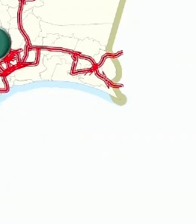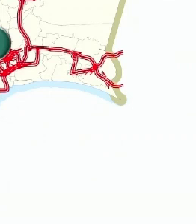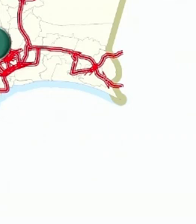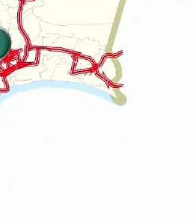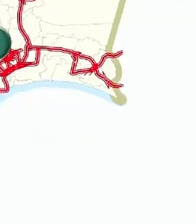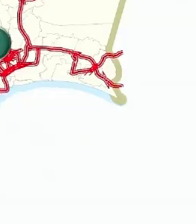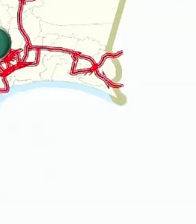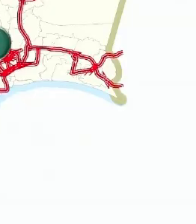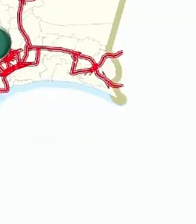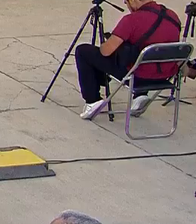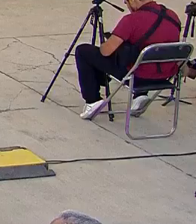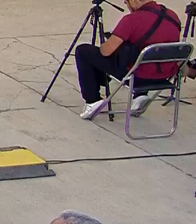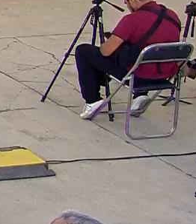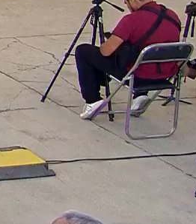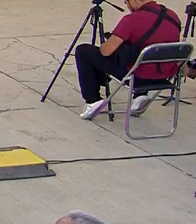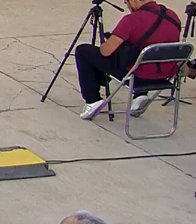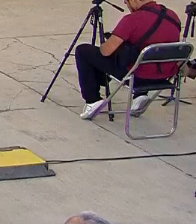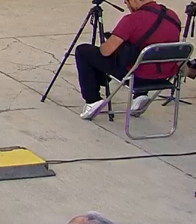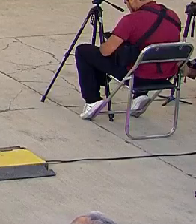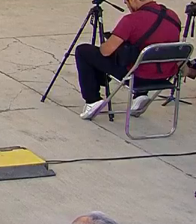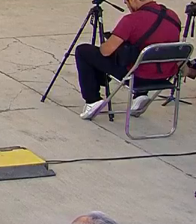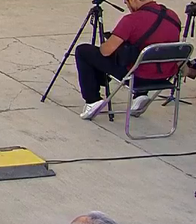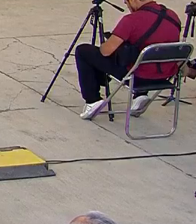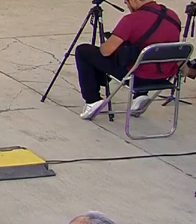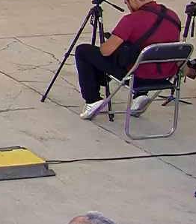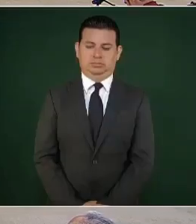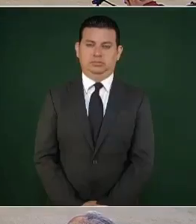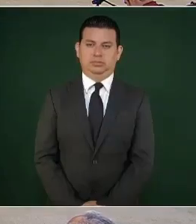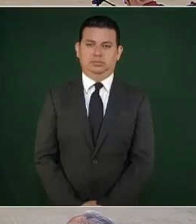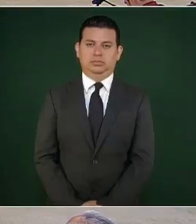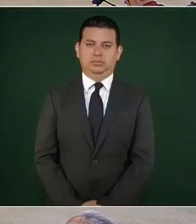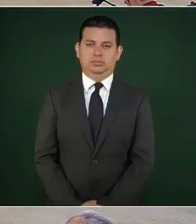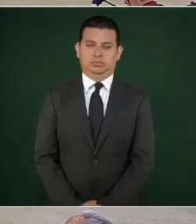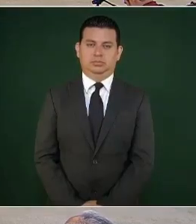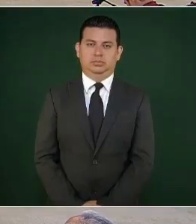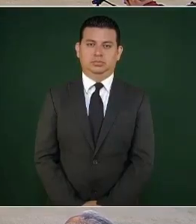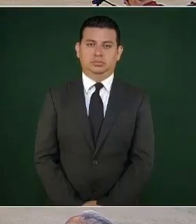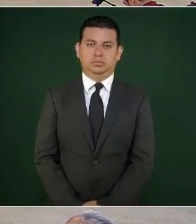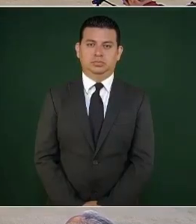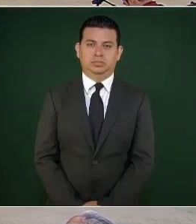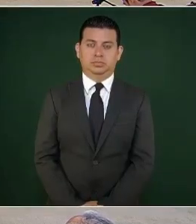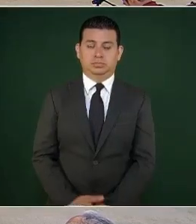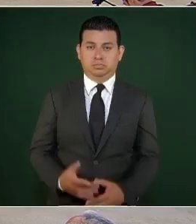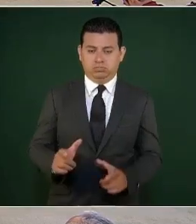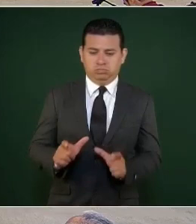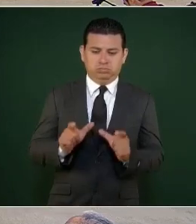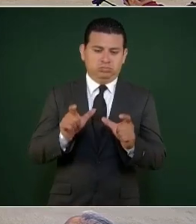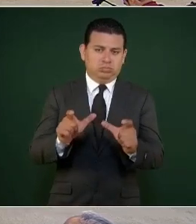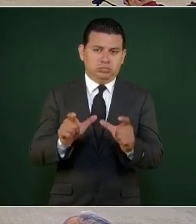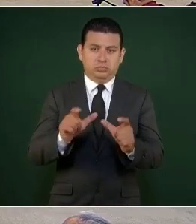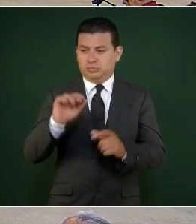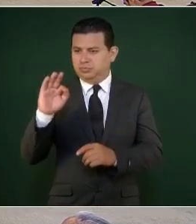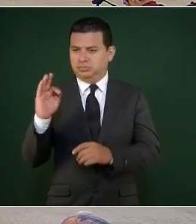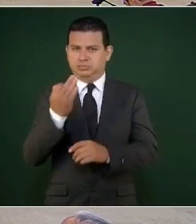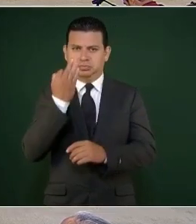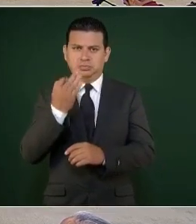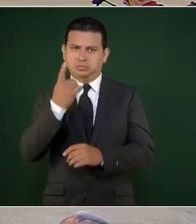para generar el beneficio de la seguridad en la ciudadanía. En cuanto a fuerzas de seguridad